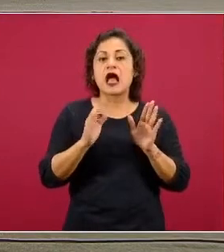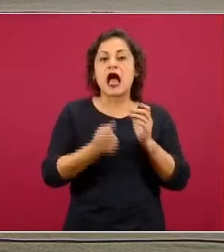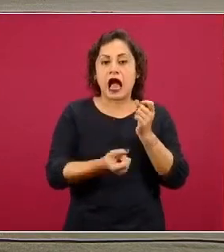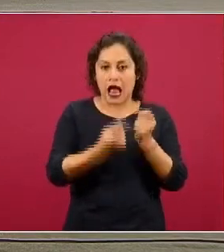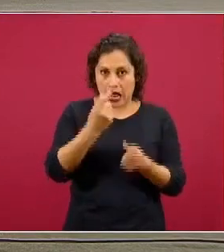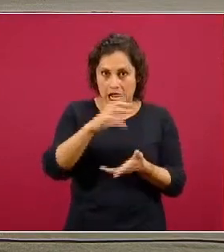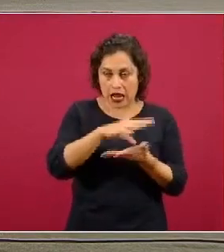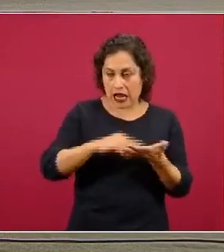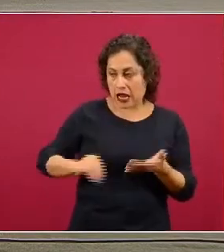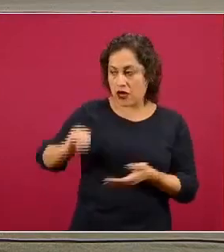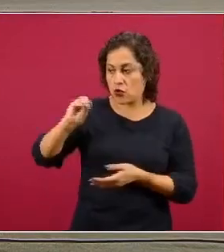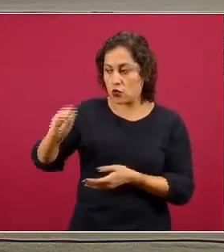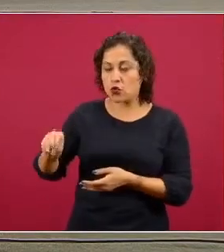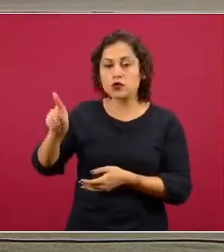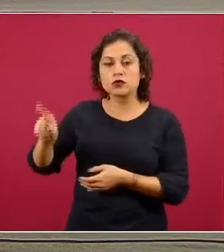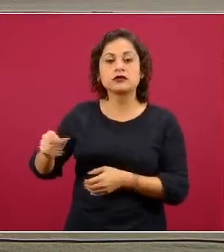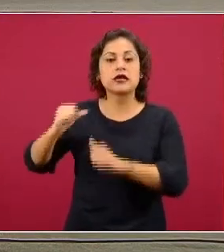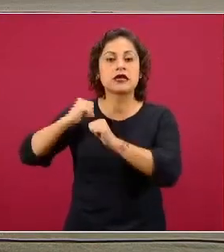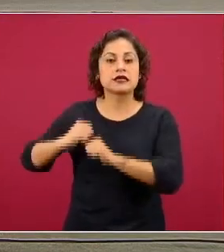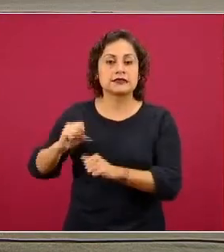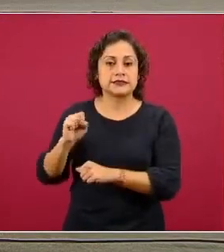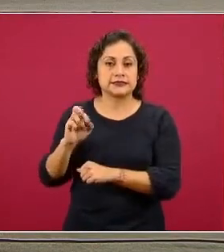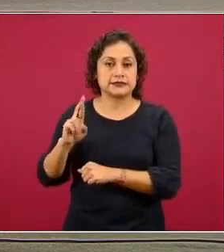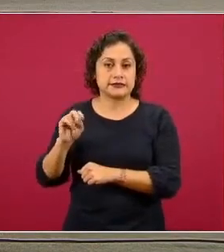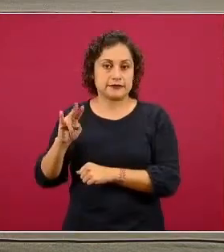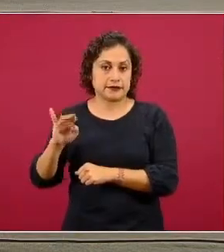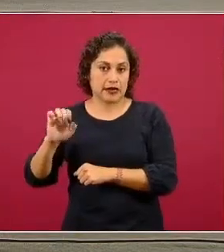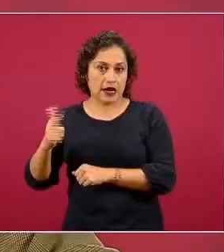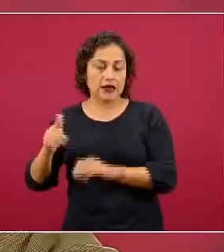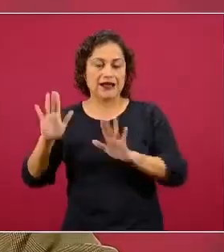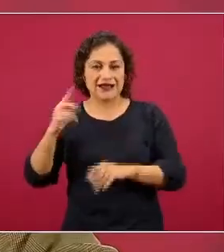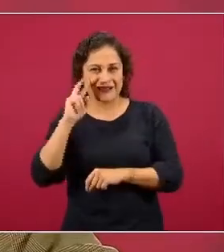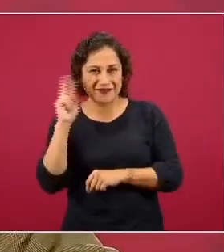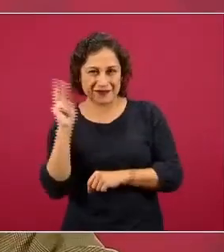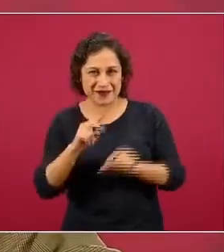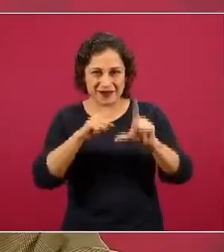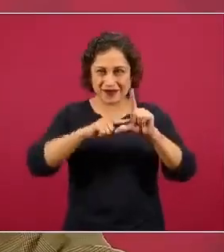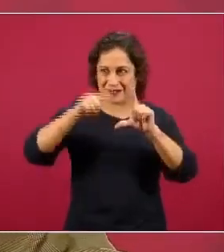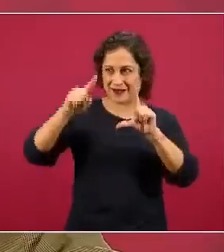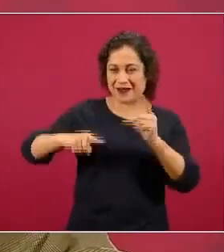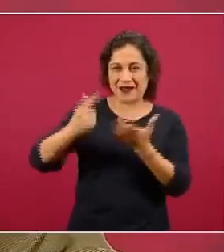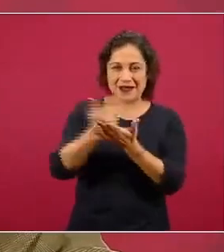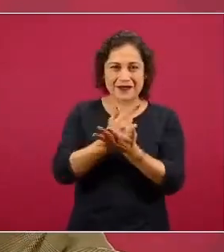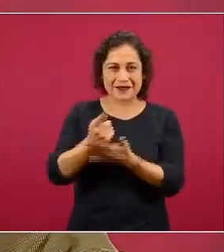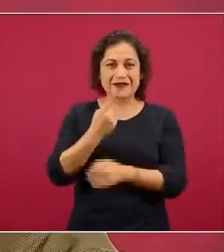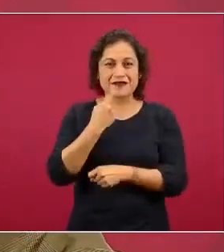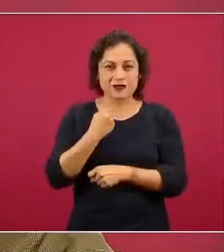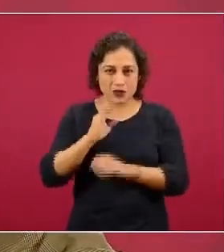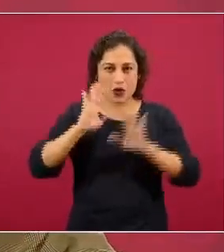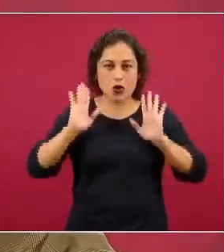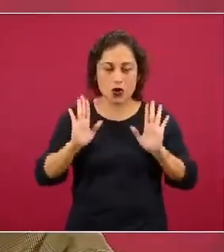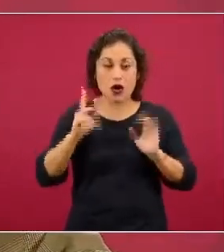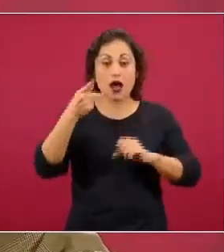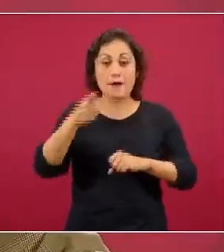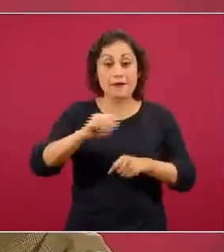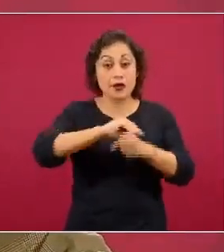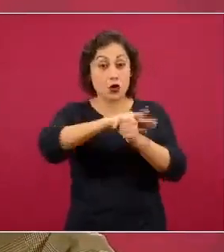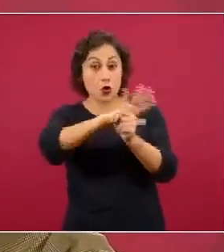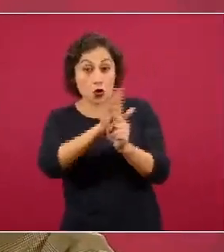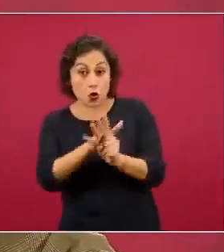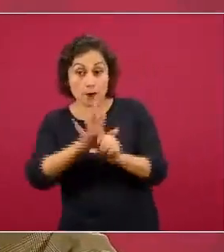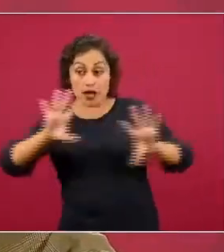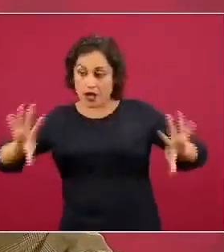esta gráfica roja y gris, una proporción está en el CISBER. Todo lo que es COVID estamos calificándolo como que es parte del